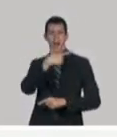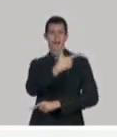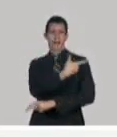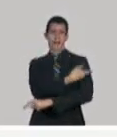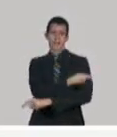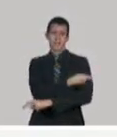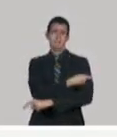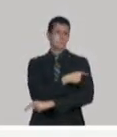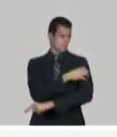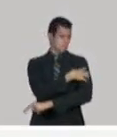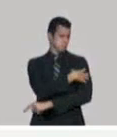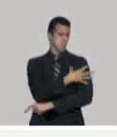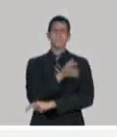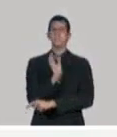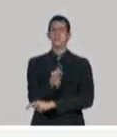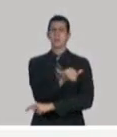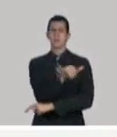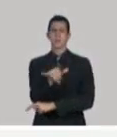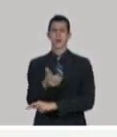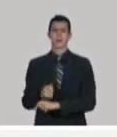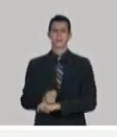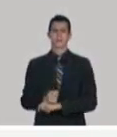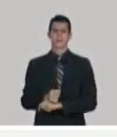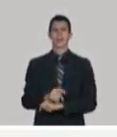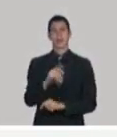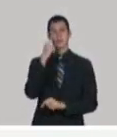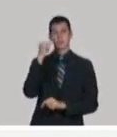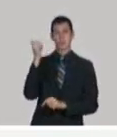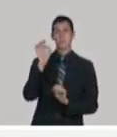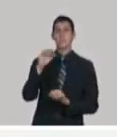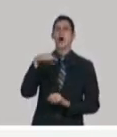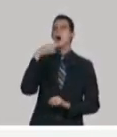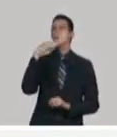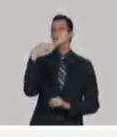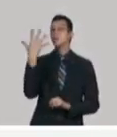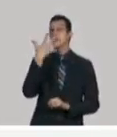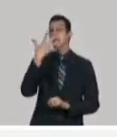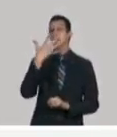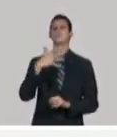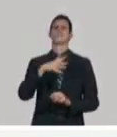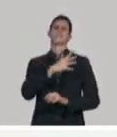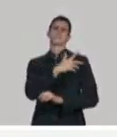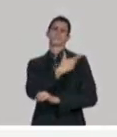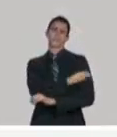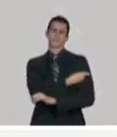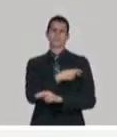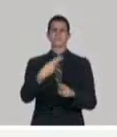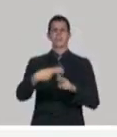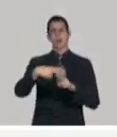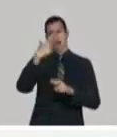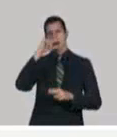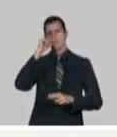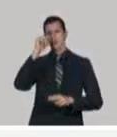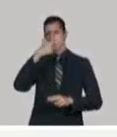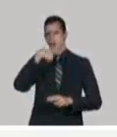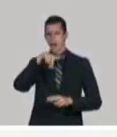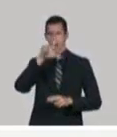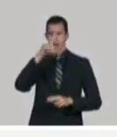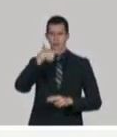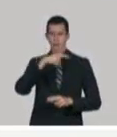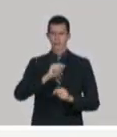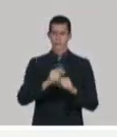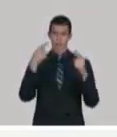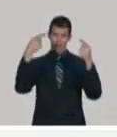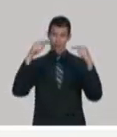que se intervinieron con abdalá y la barrita rosada son los que lo que recibieron placebo y puedes ver que la intervención en en el